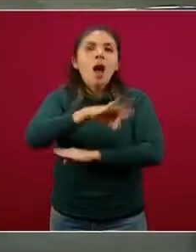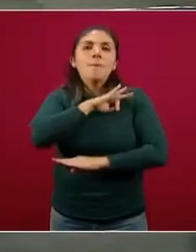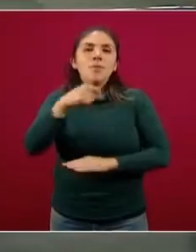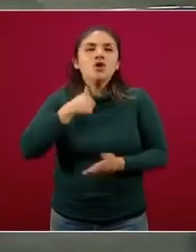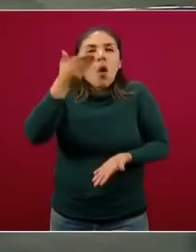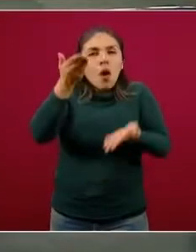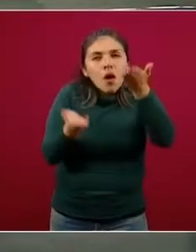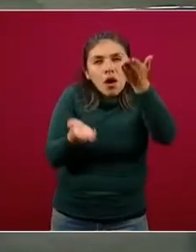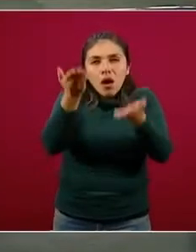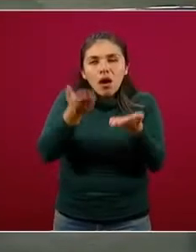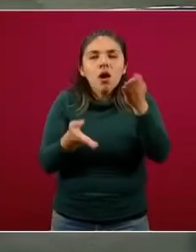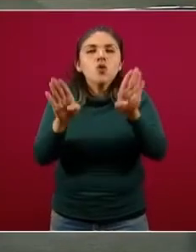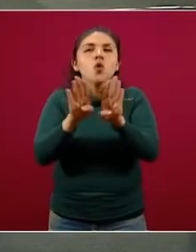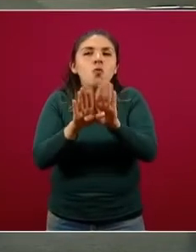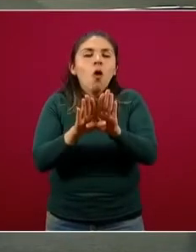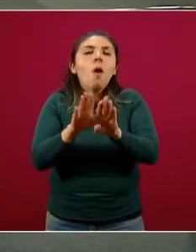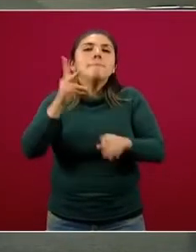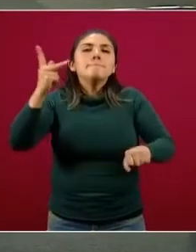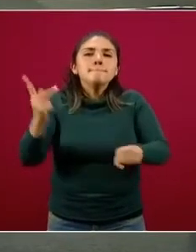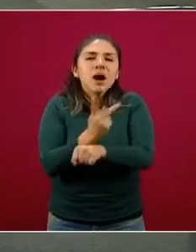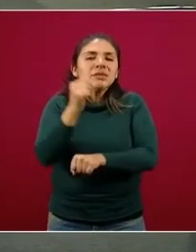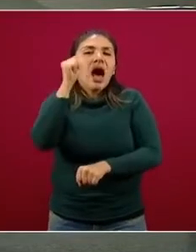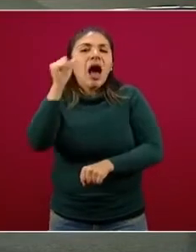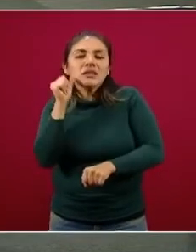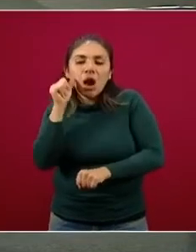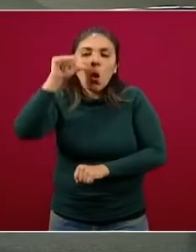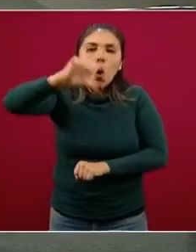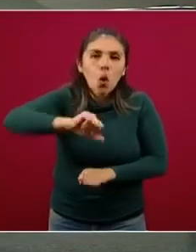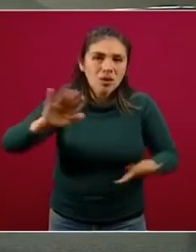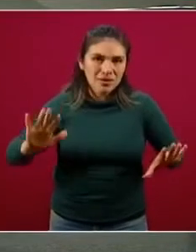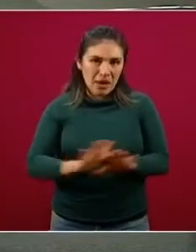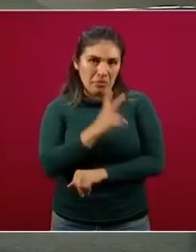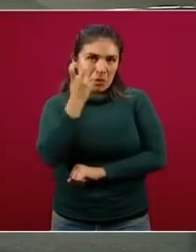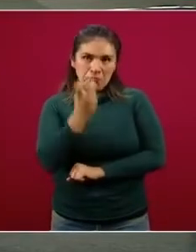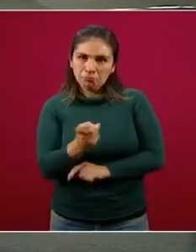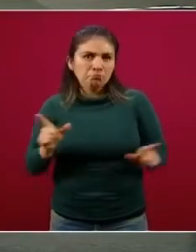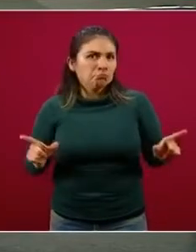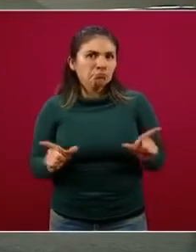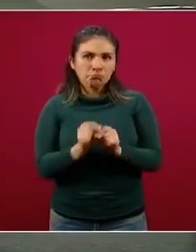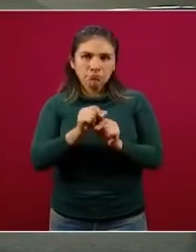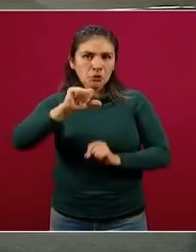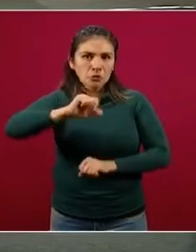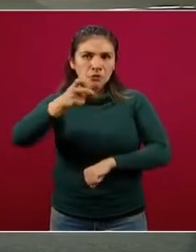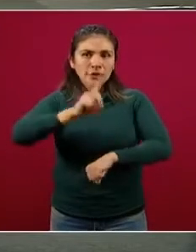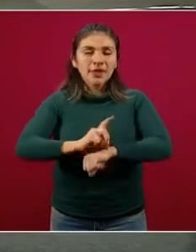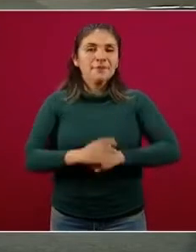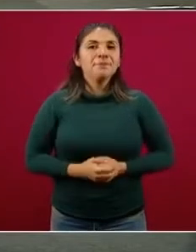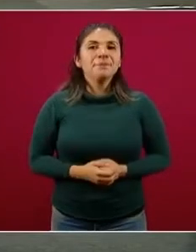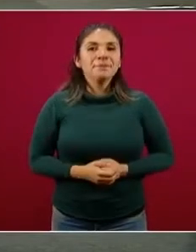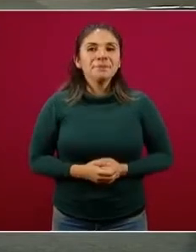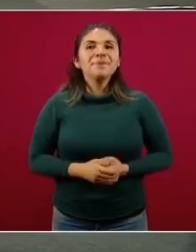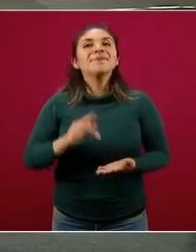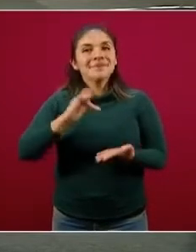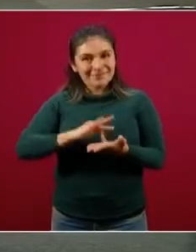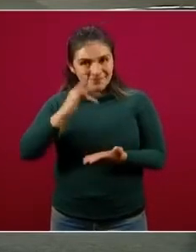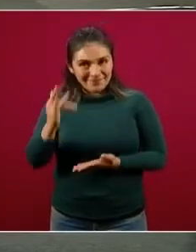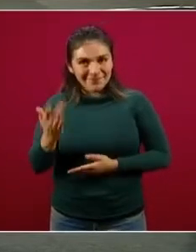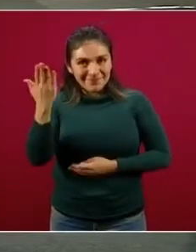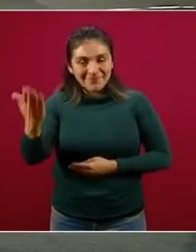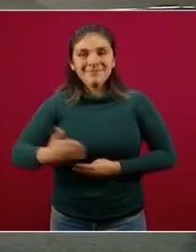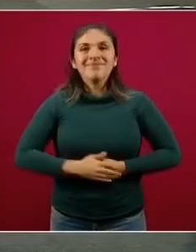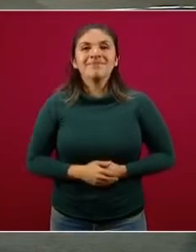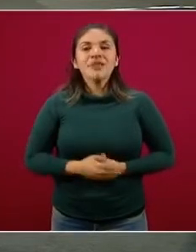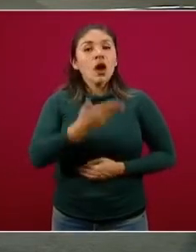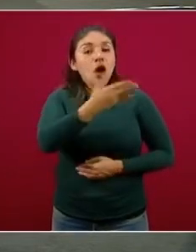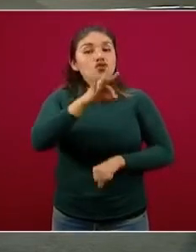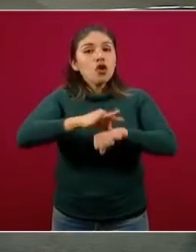comparar cómo se va comportando esta ocupación. Sería la actualización para el día de hoy. Muchas gracias, doctora Alomía.